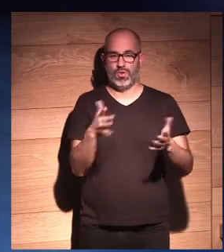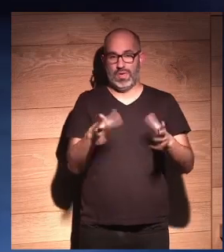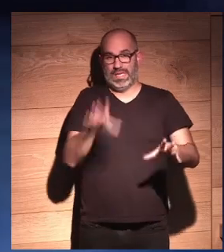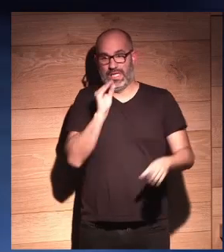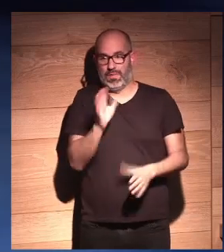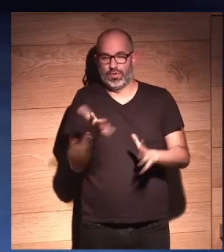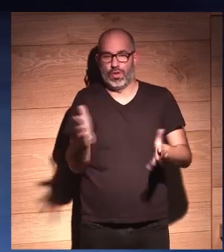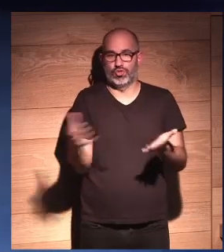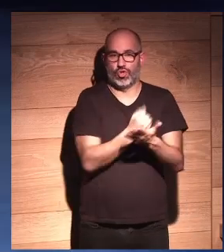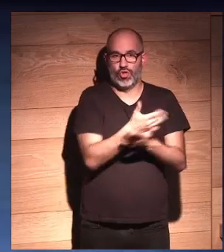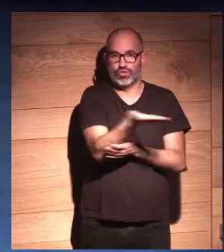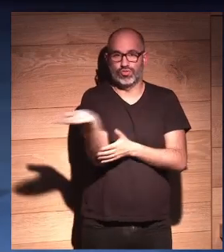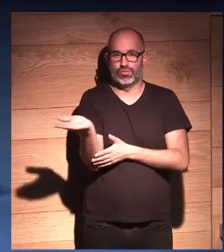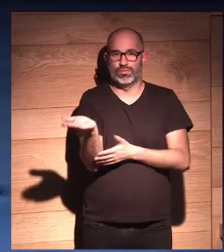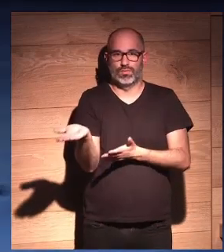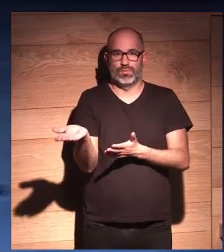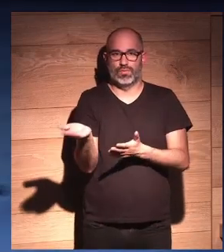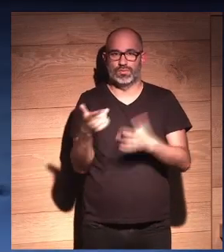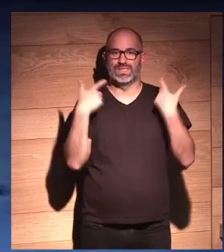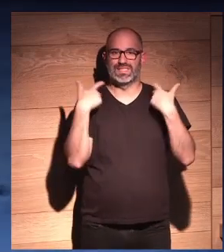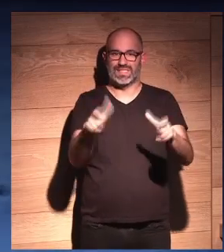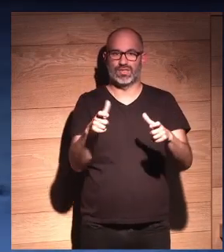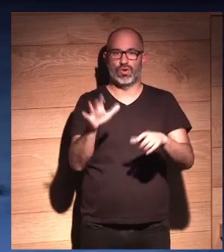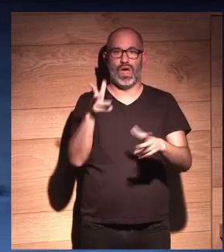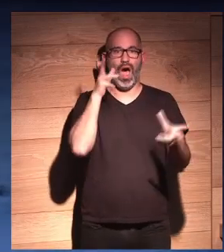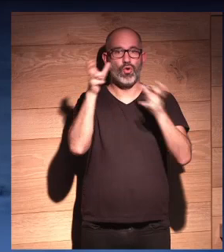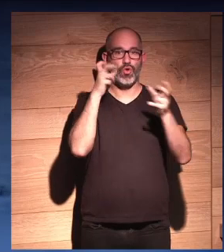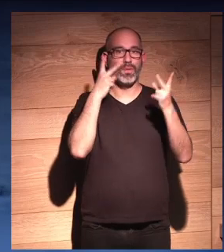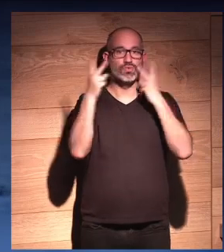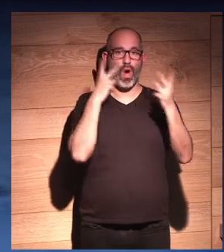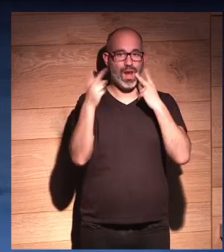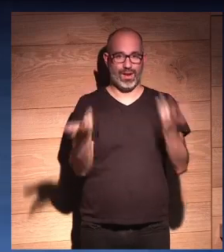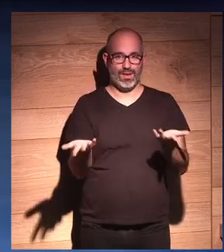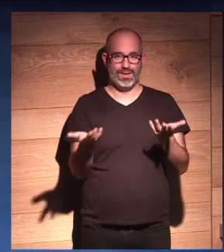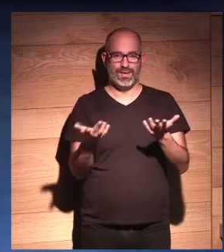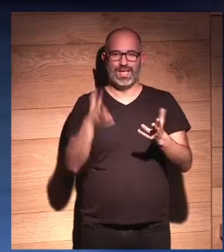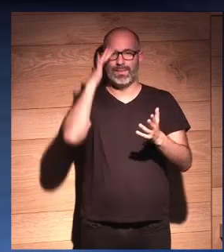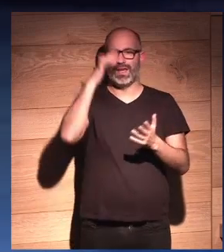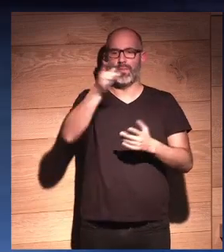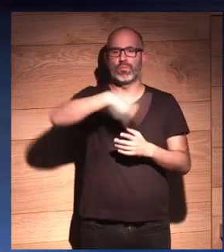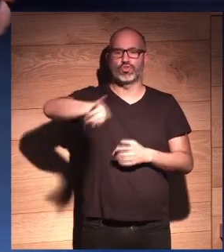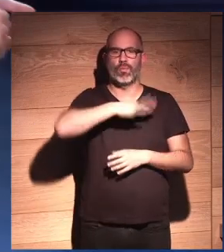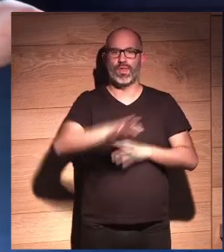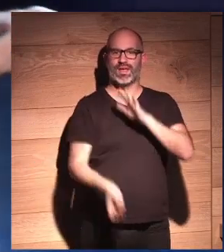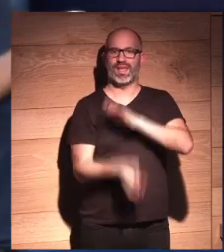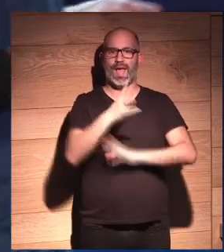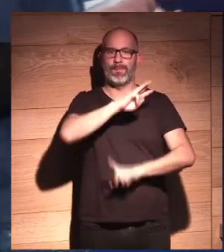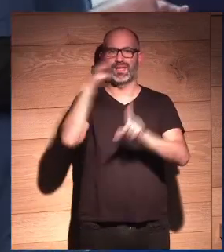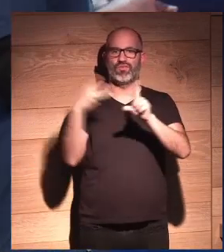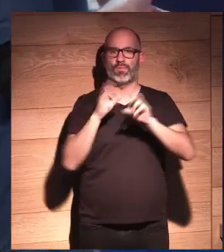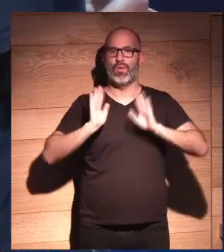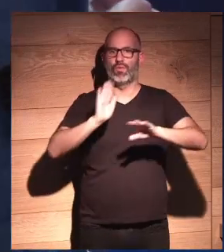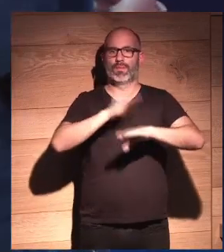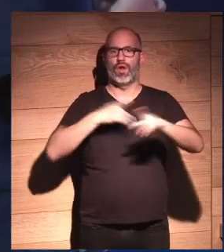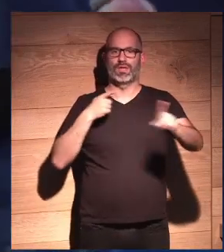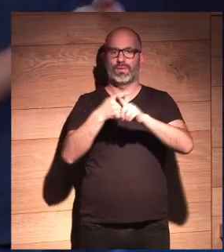que casi todos vaya, sois de un sector que es el sector audiovisual. Entonces imaginaos que vosotros mismos pudierais crear una plataforma